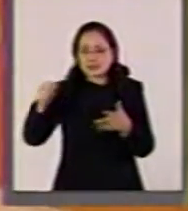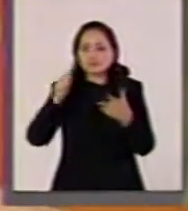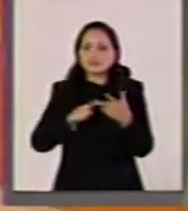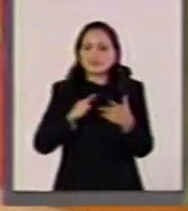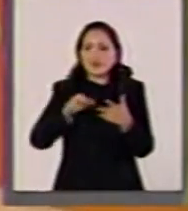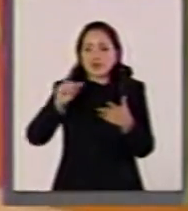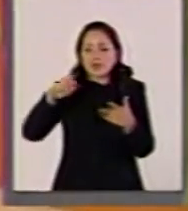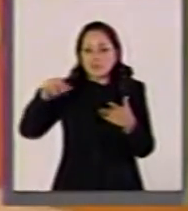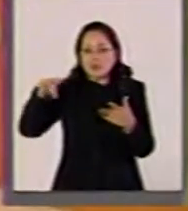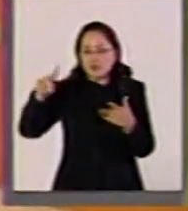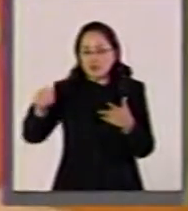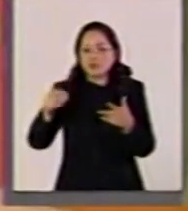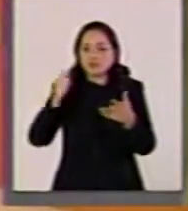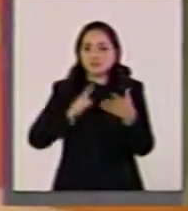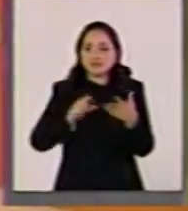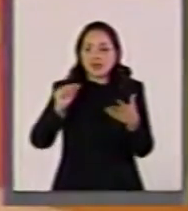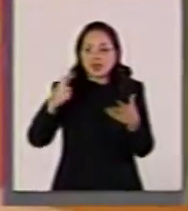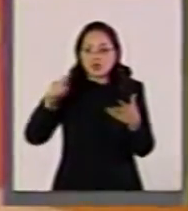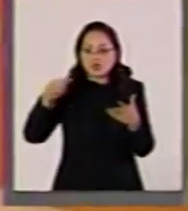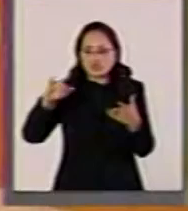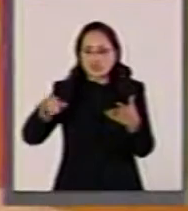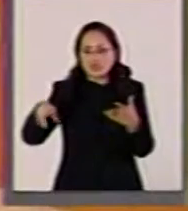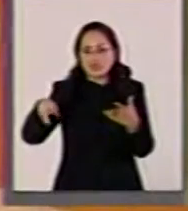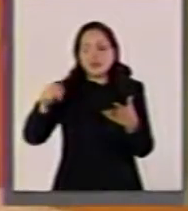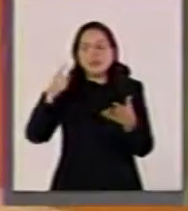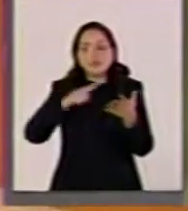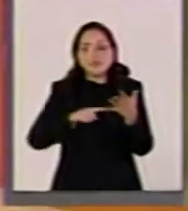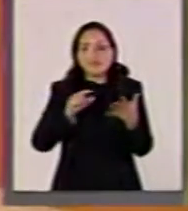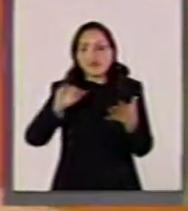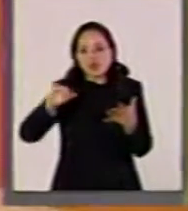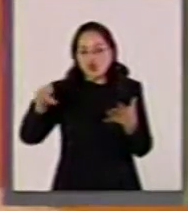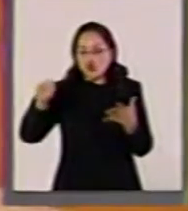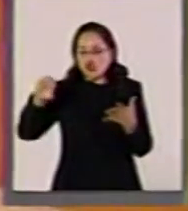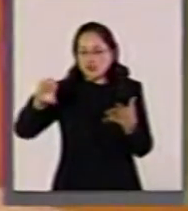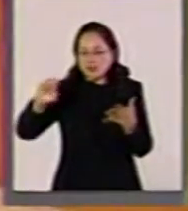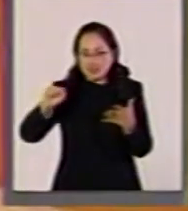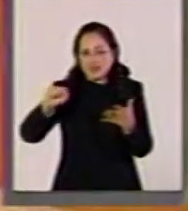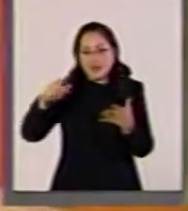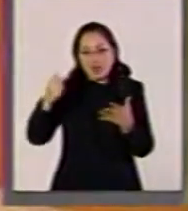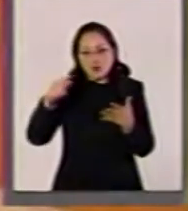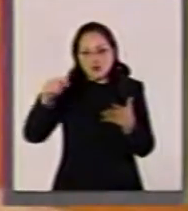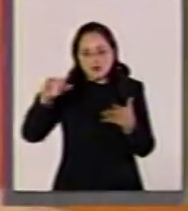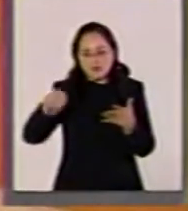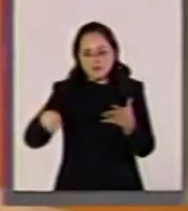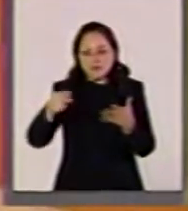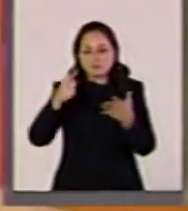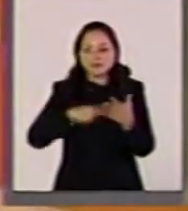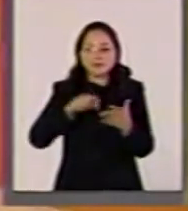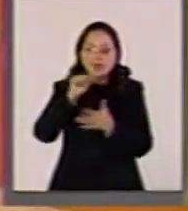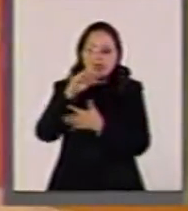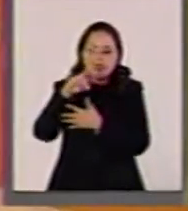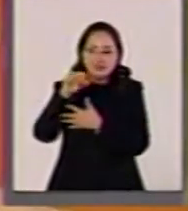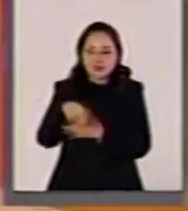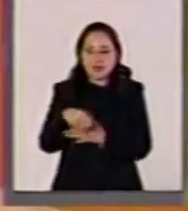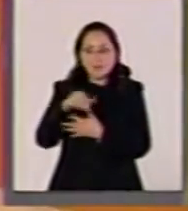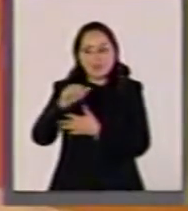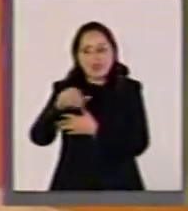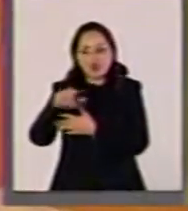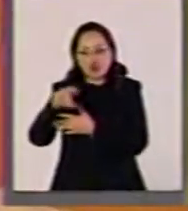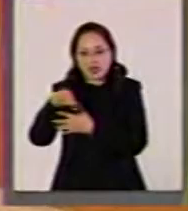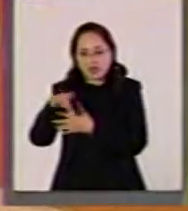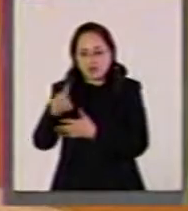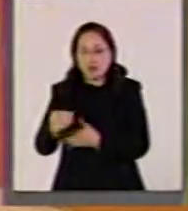Armando Hernández Cruz, Agustín Antonio Herrera Fragoso, José Agustín Bustamante Fernández, Adán Maldonado Sánchez